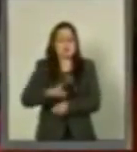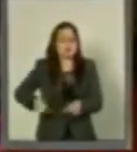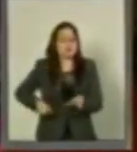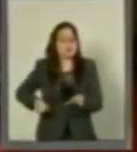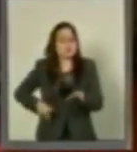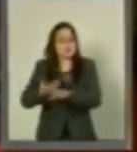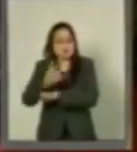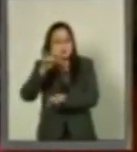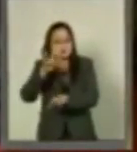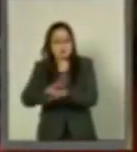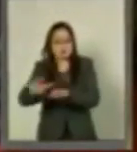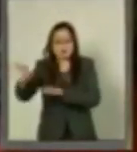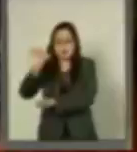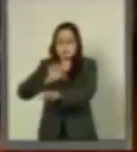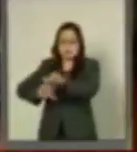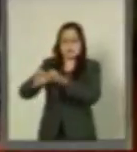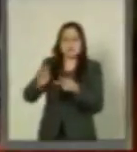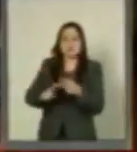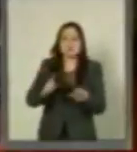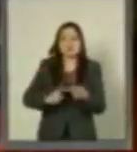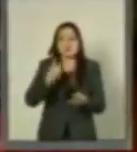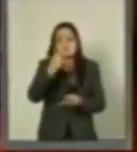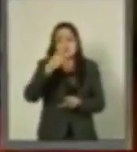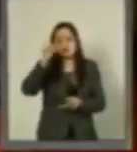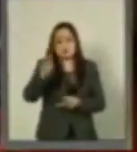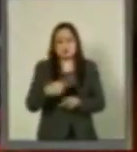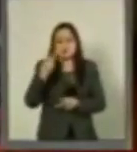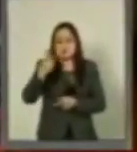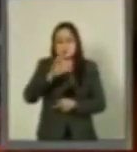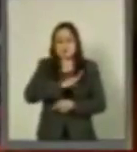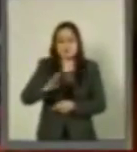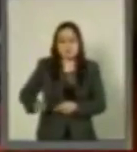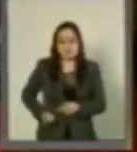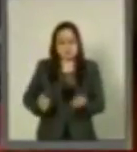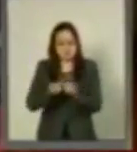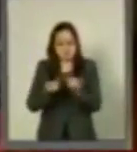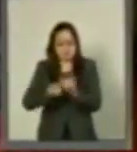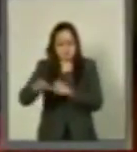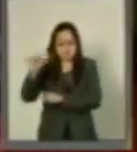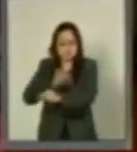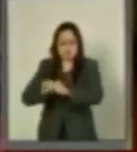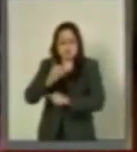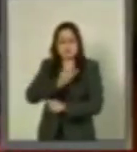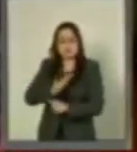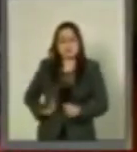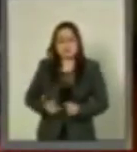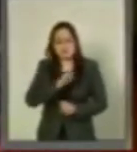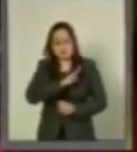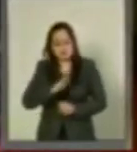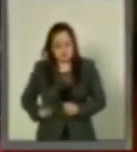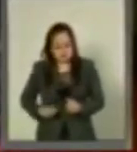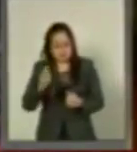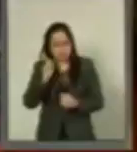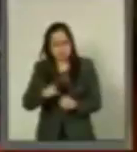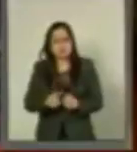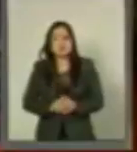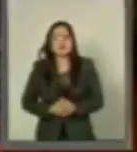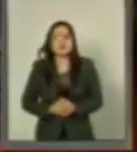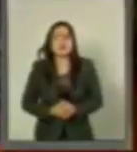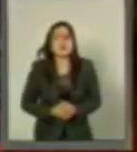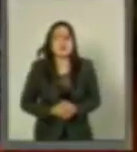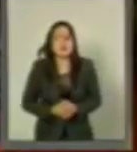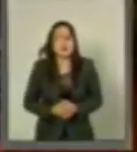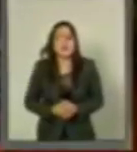estatal, más de 2/3 partes de los municipios que también cambiaron de gobierno.